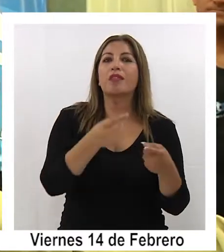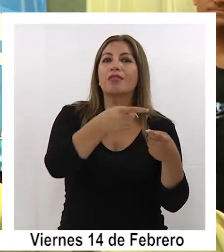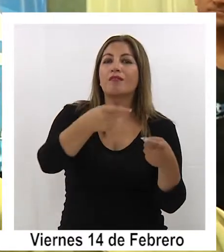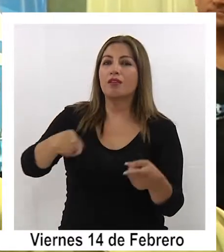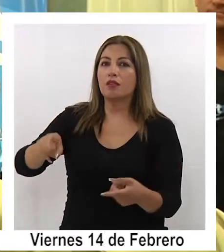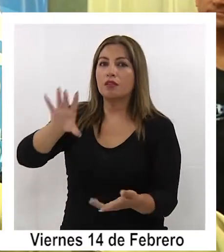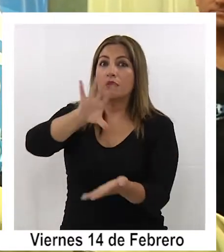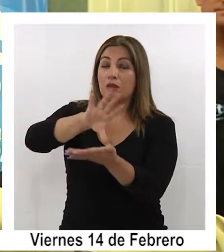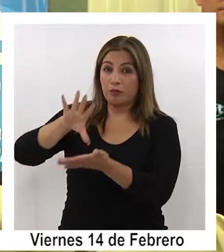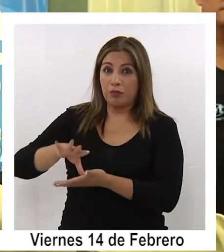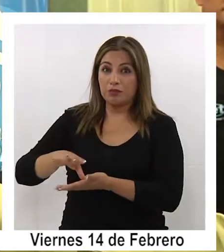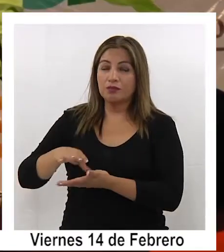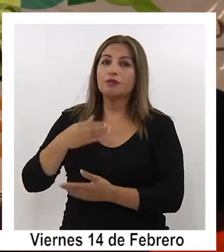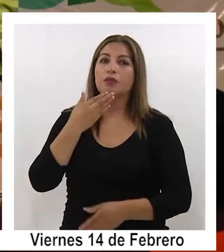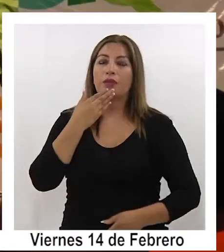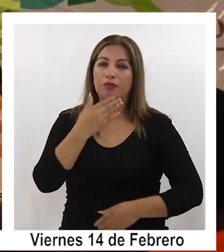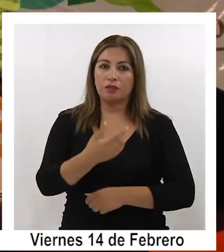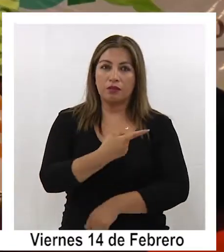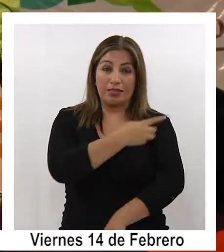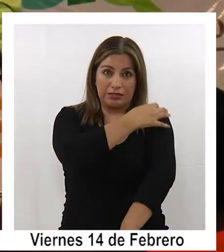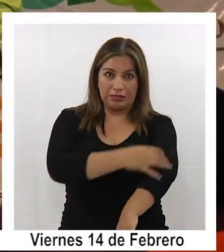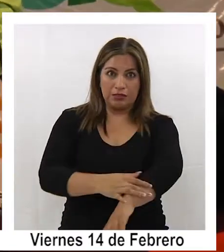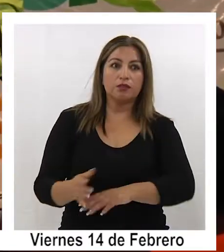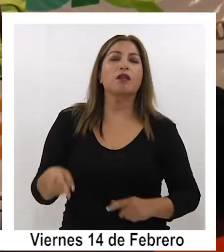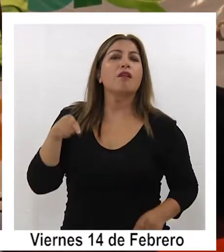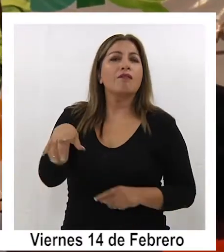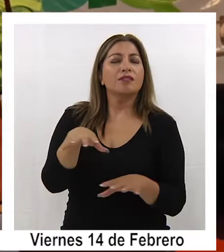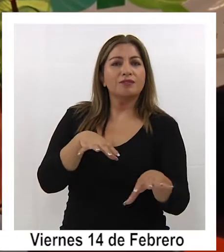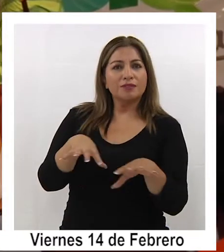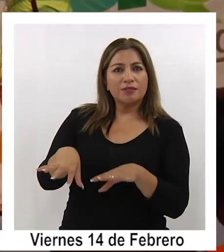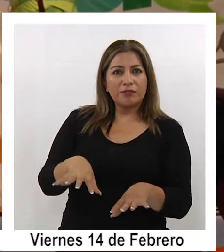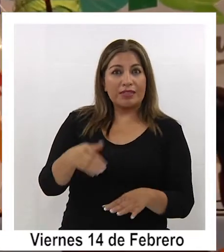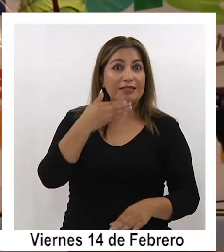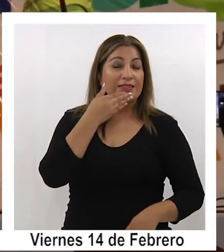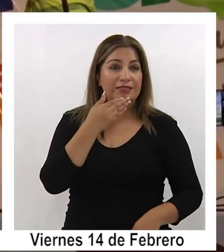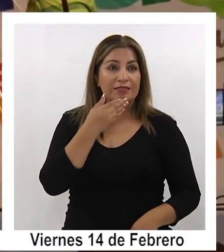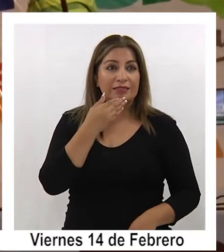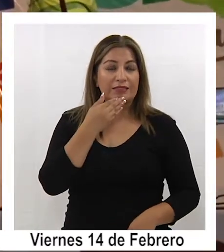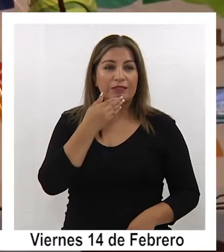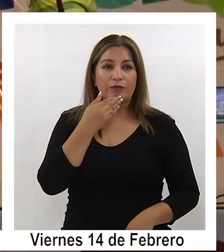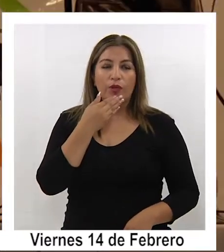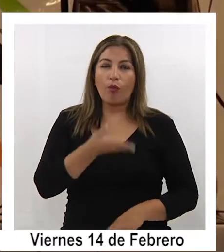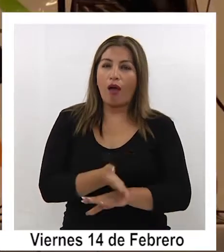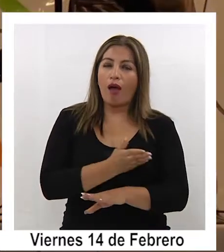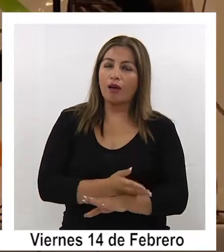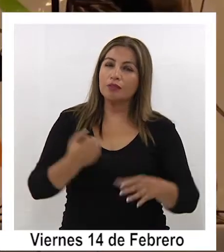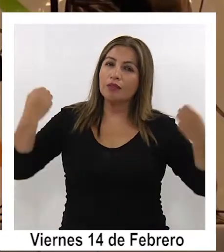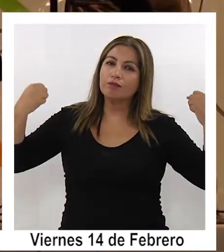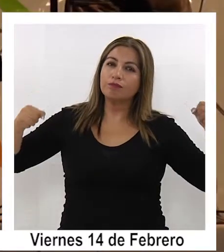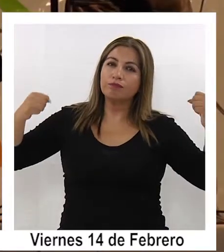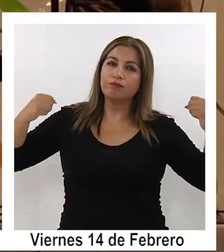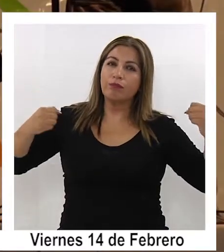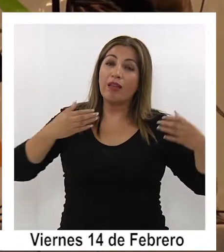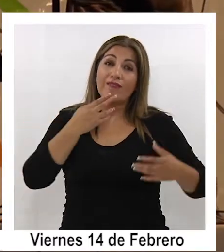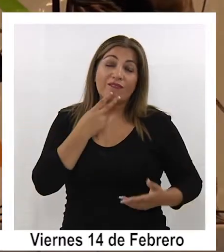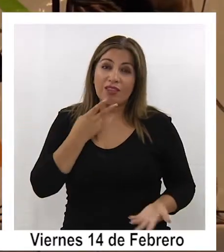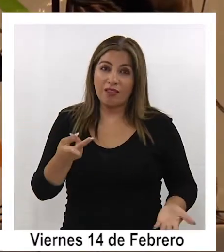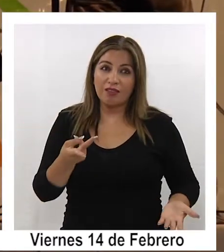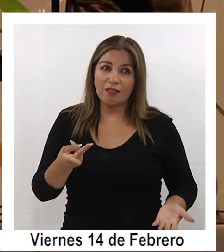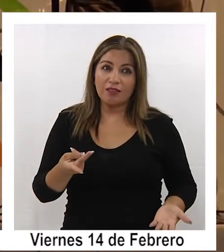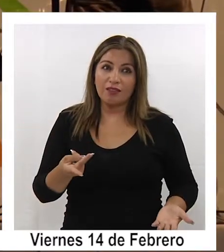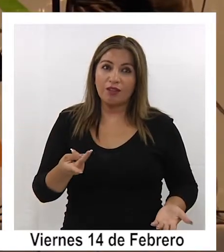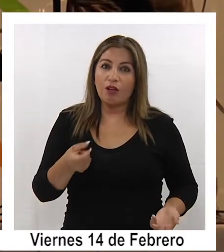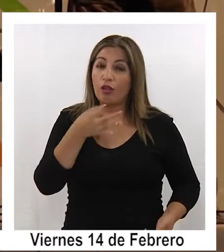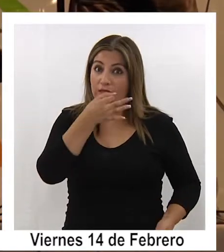participar, de diferentes partes del país y del extranjero. Una actividad que, además de un arduo entrenamiento, es un estilo de